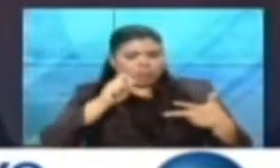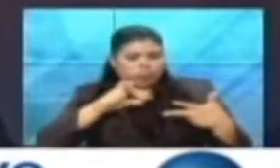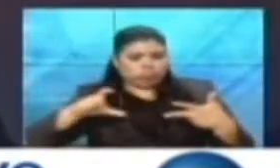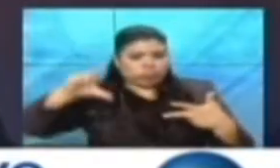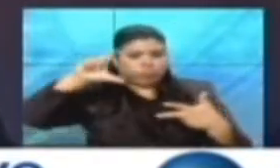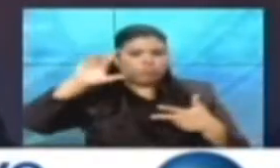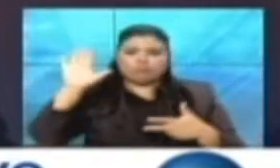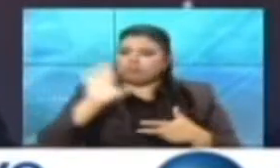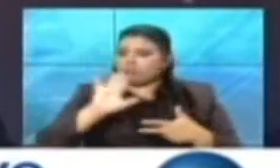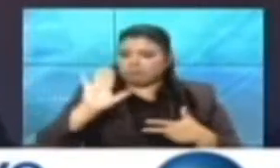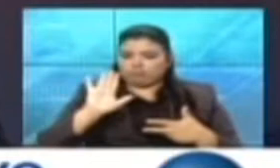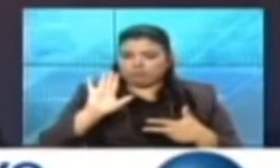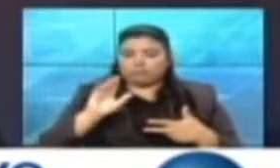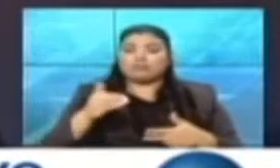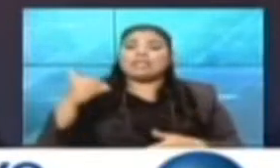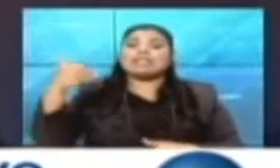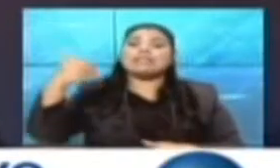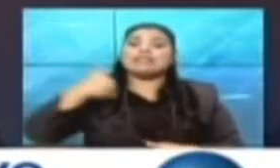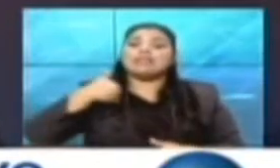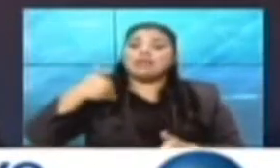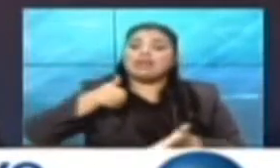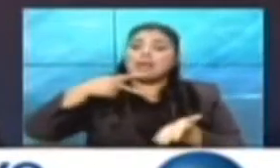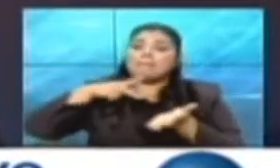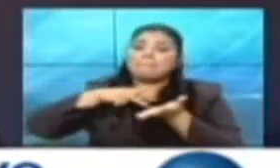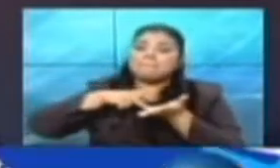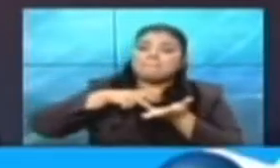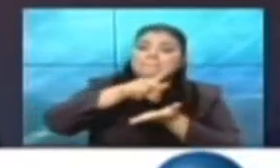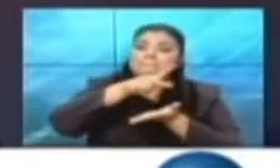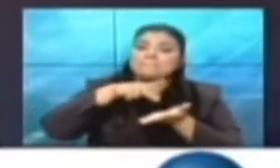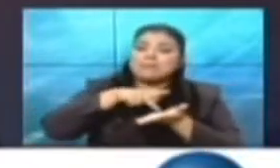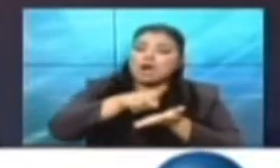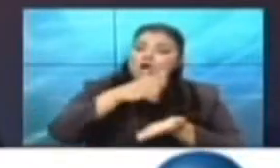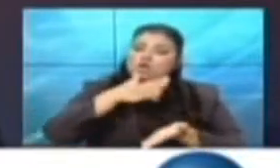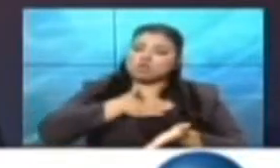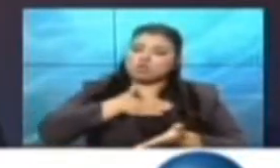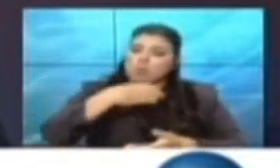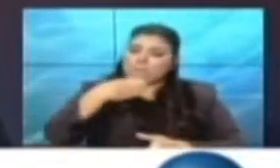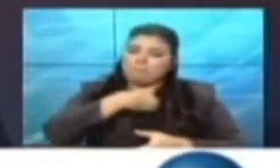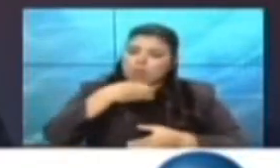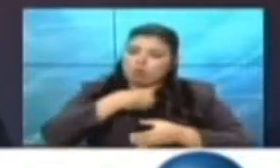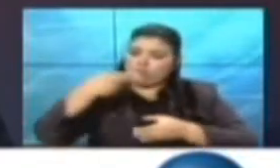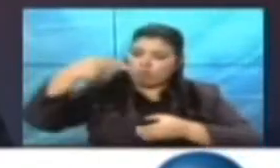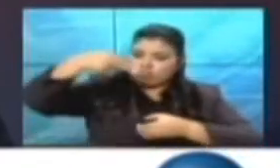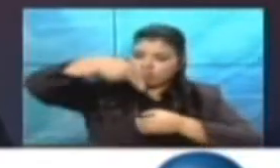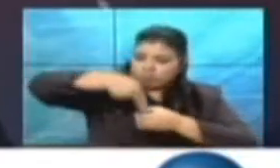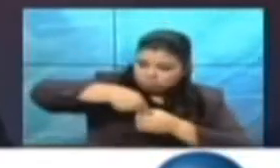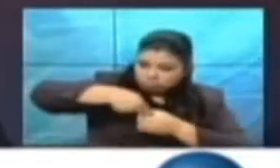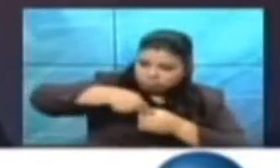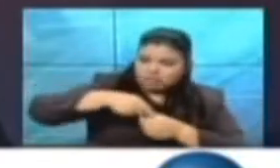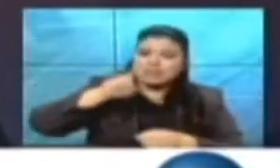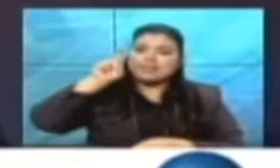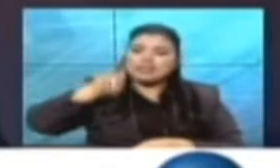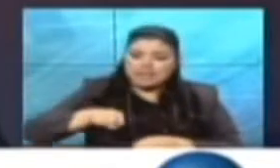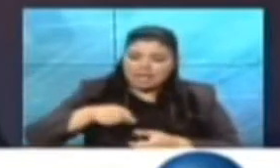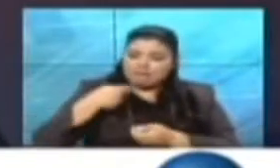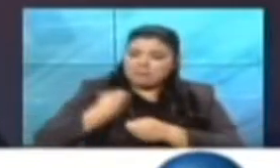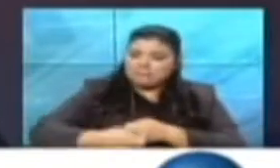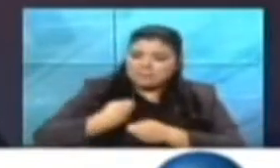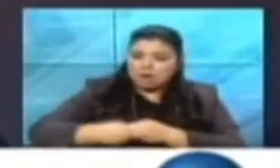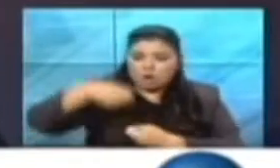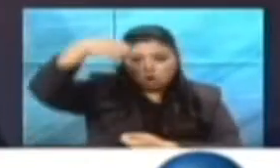ello tendrán que pagar los gastos de combustible de electrificación de